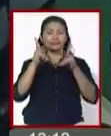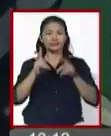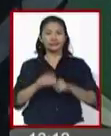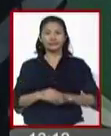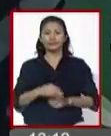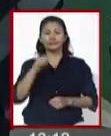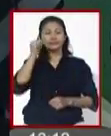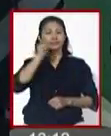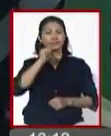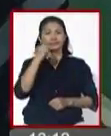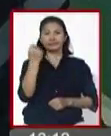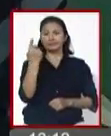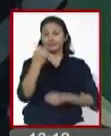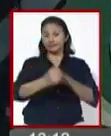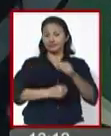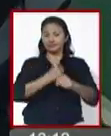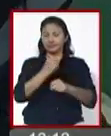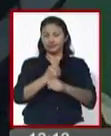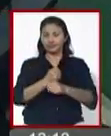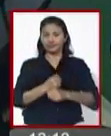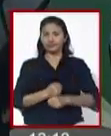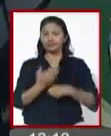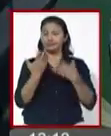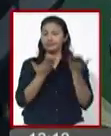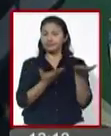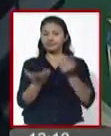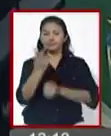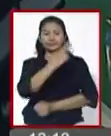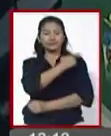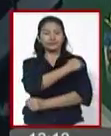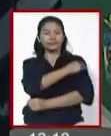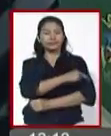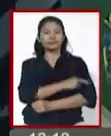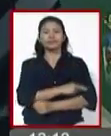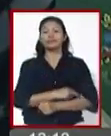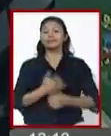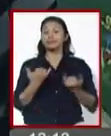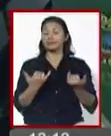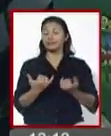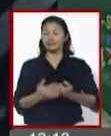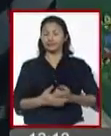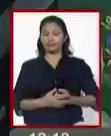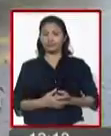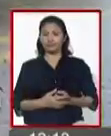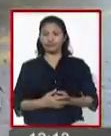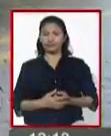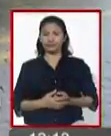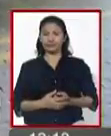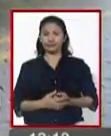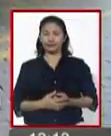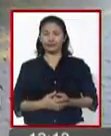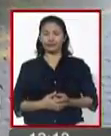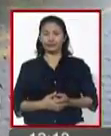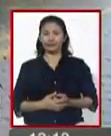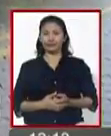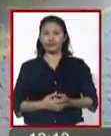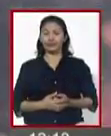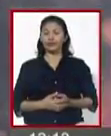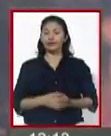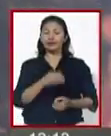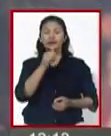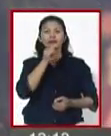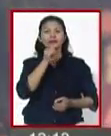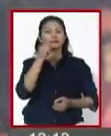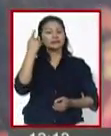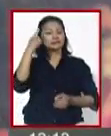en esta niña de 11 años, que está internada en el Hospital del Niño en este momento, y en